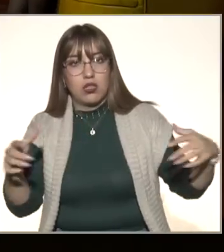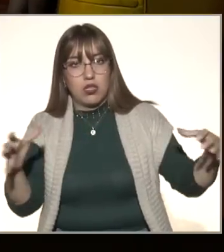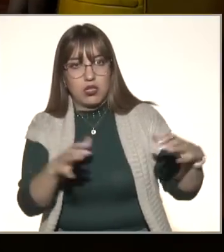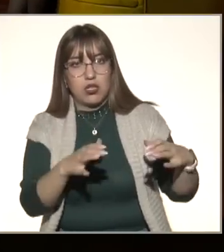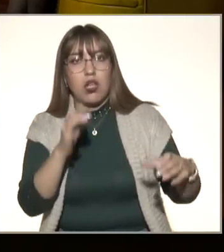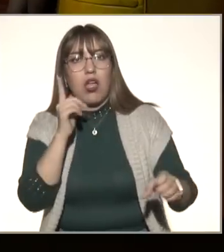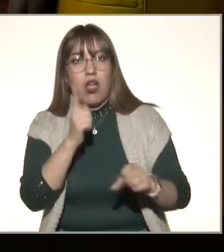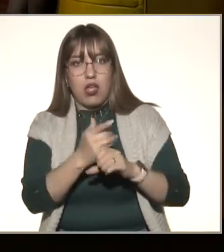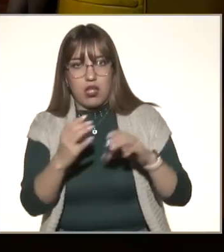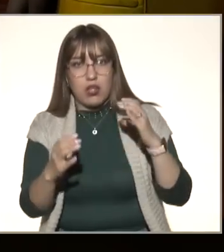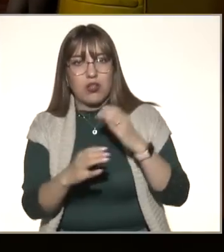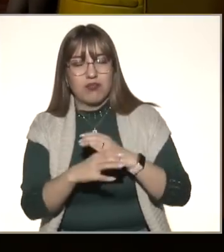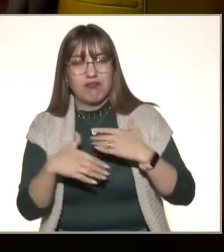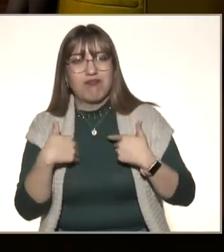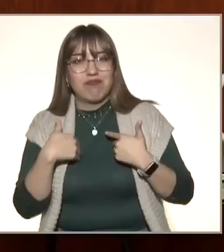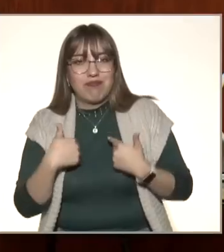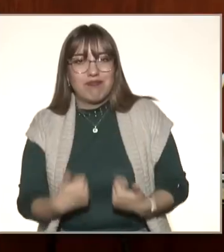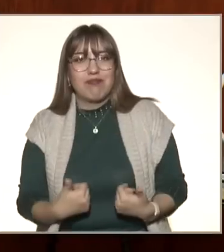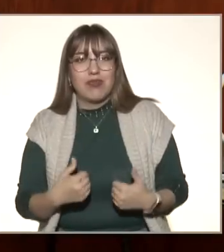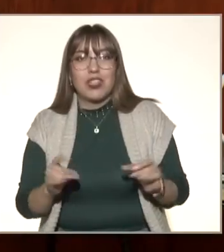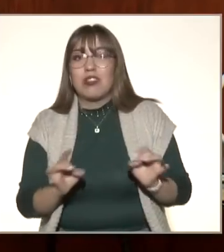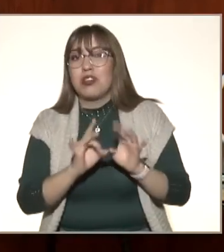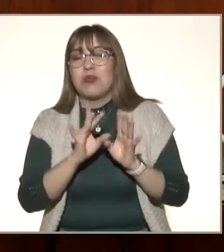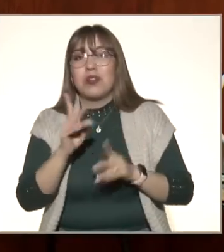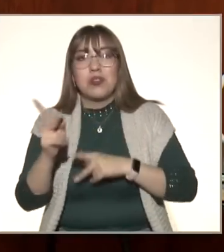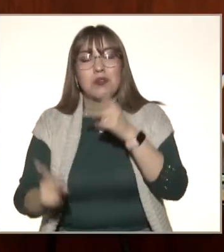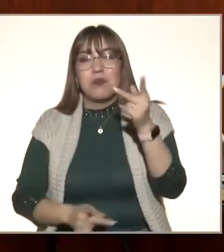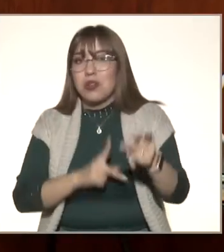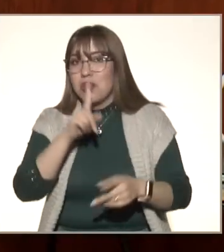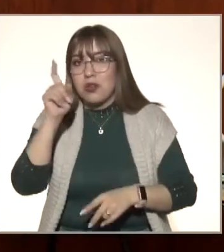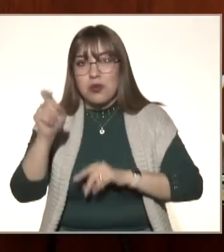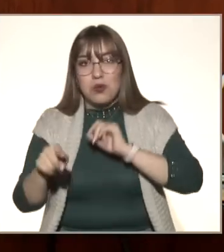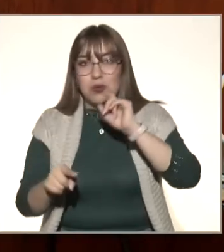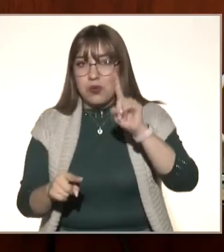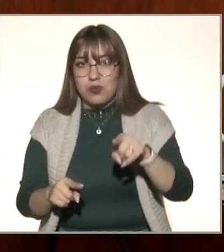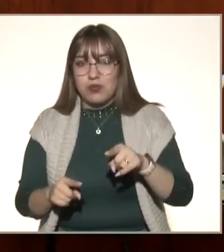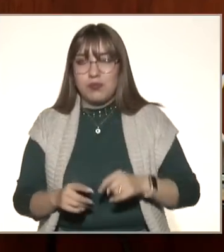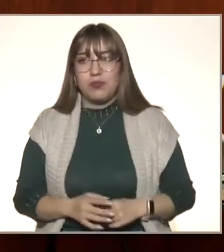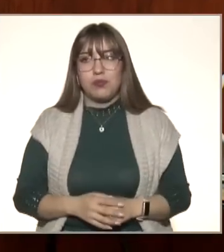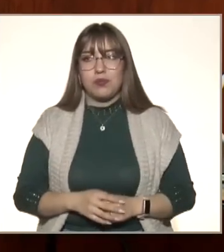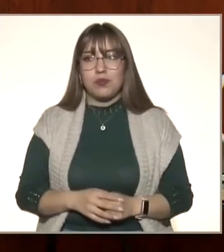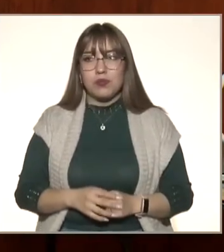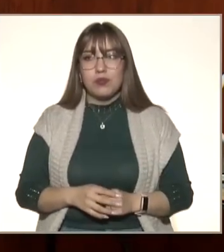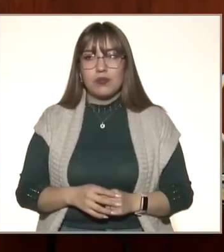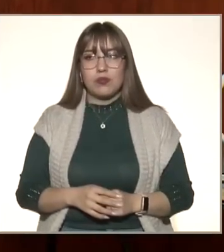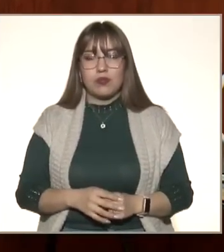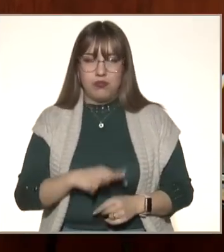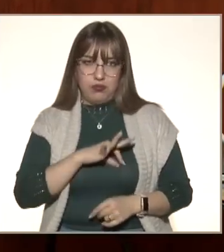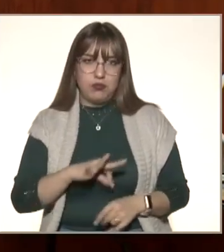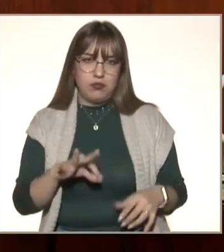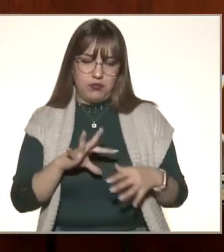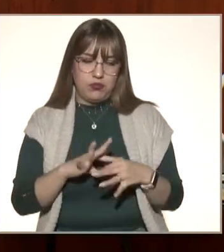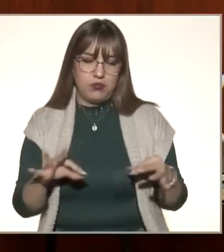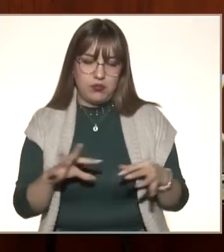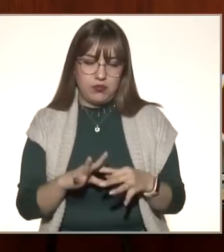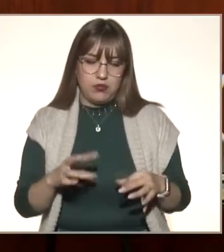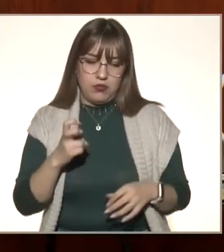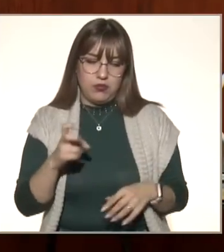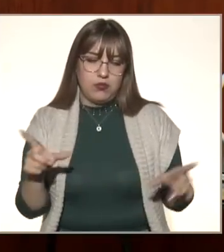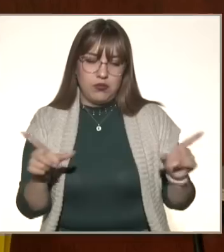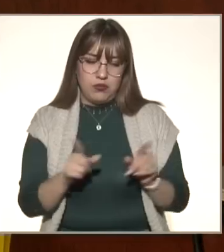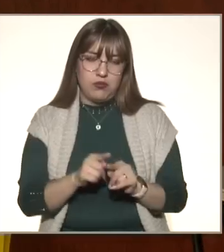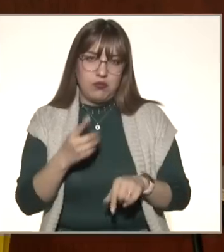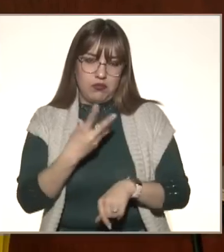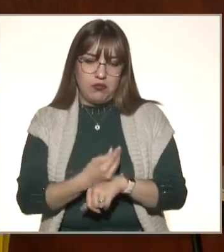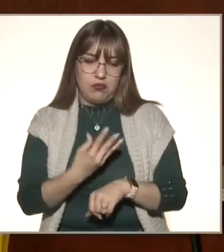los sacan, ¿no? Y hay preguntas y cosas que no están ya dentro de lo que ellos están viviendo, pero se puede explicar. Y esa sería también una